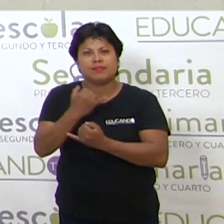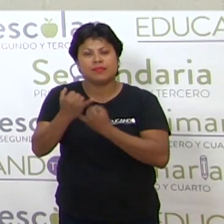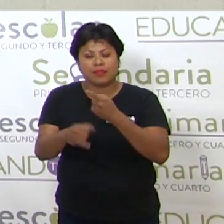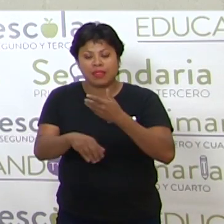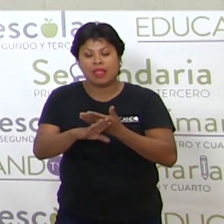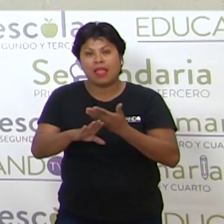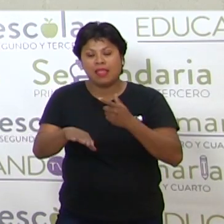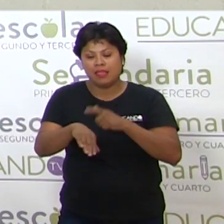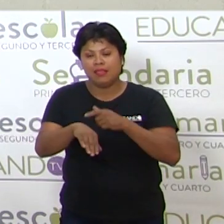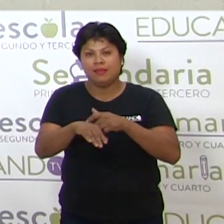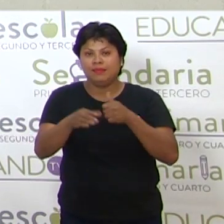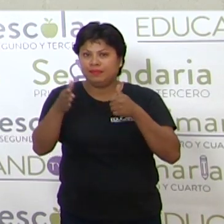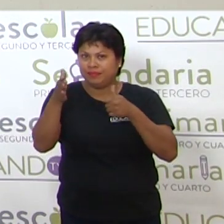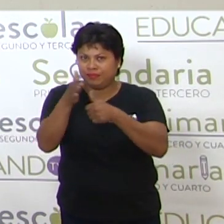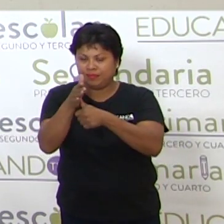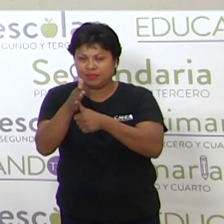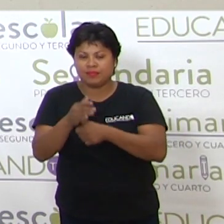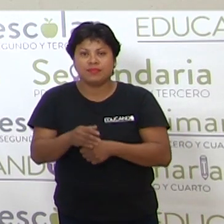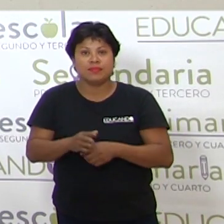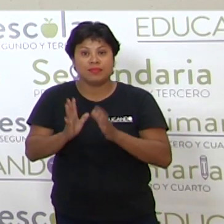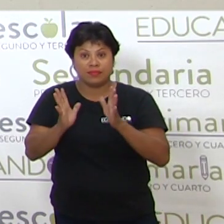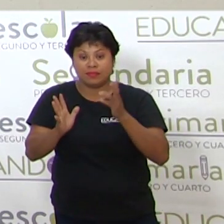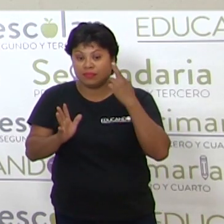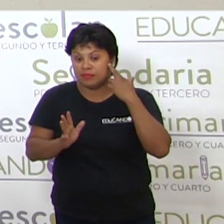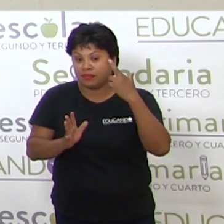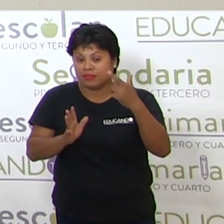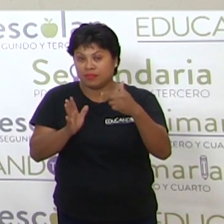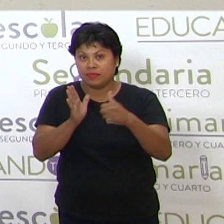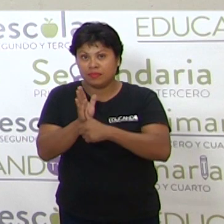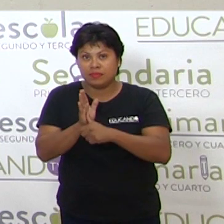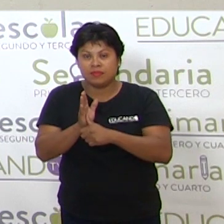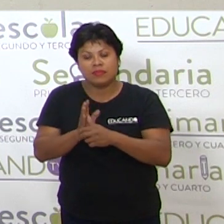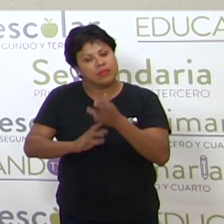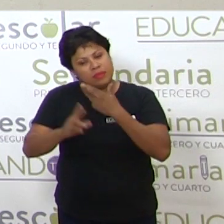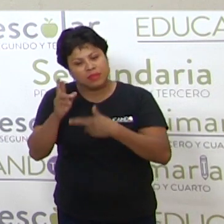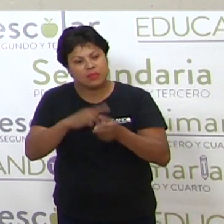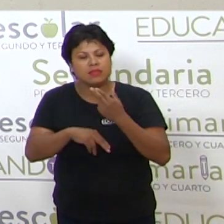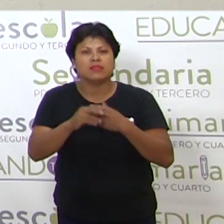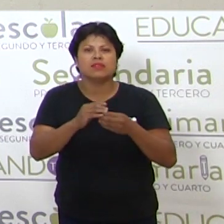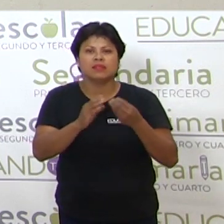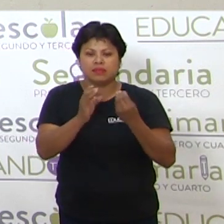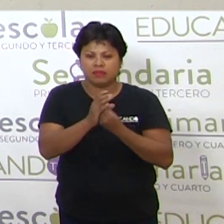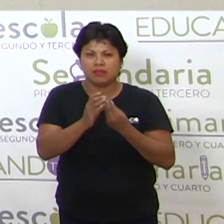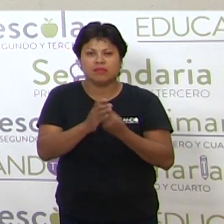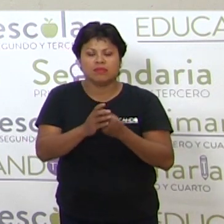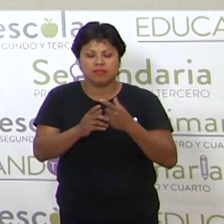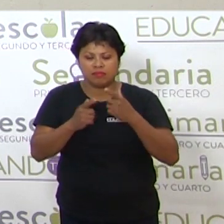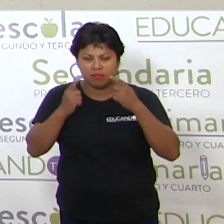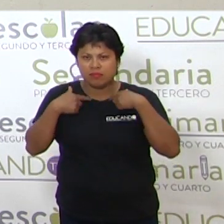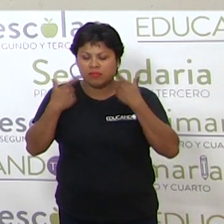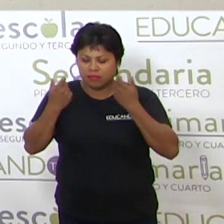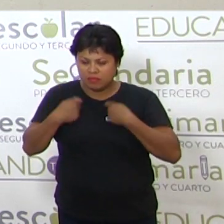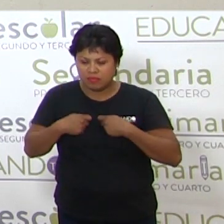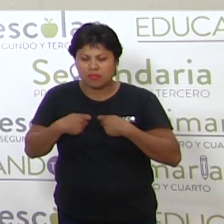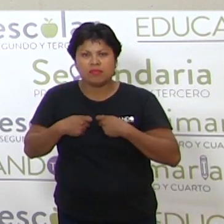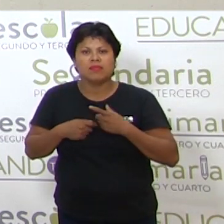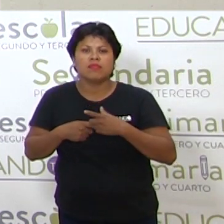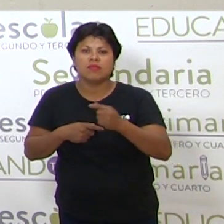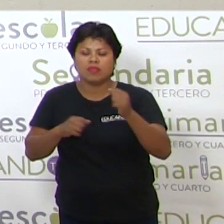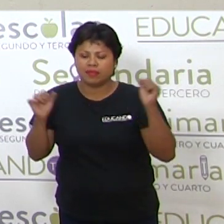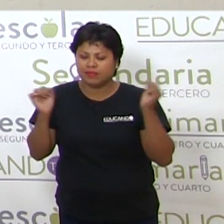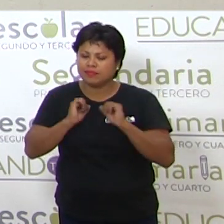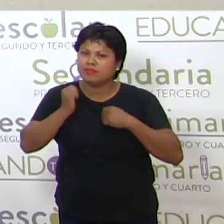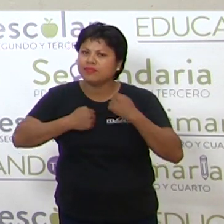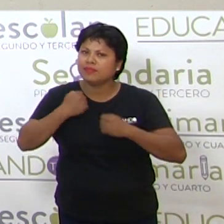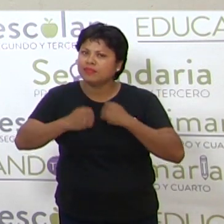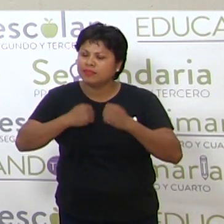que tocaran el timbre ya que sonó el timbre corría al salón me quite el gafete me fui a educación